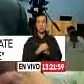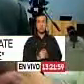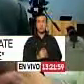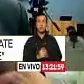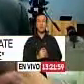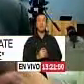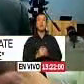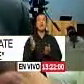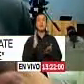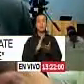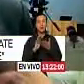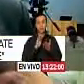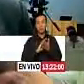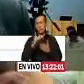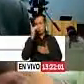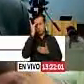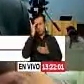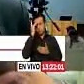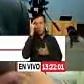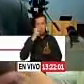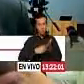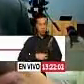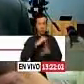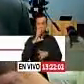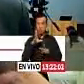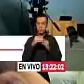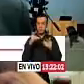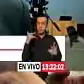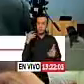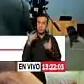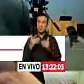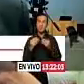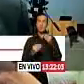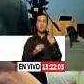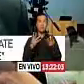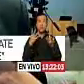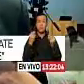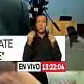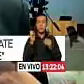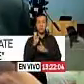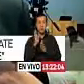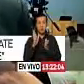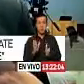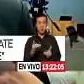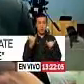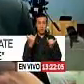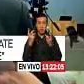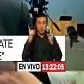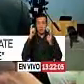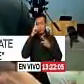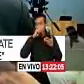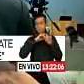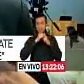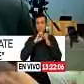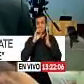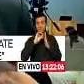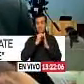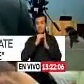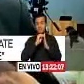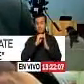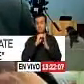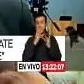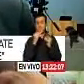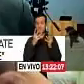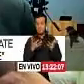la remisión de las deudas, multas y recargos para miles de ecuatorianos que este rato están complicados en el SRI,